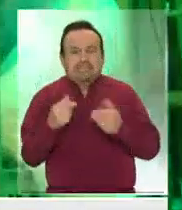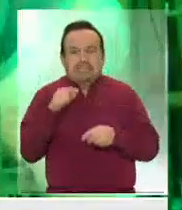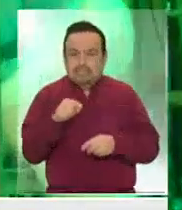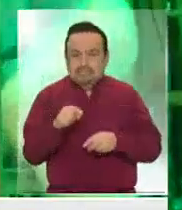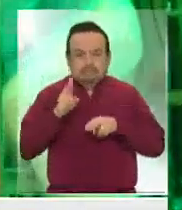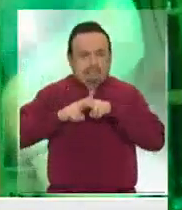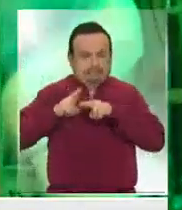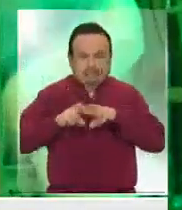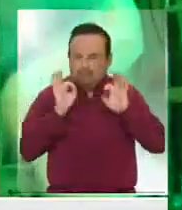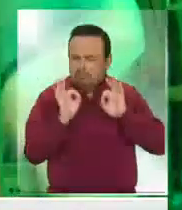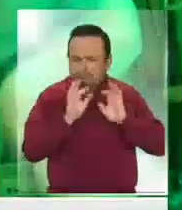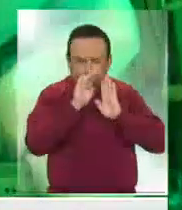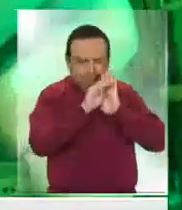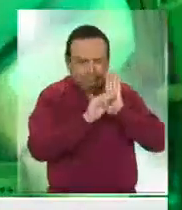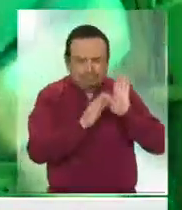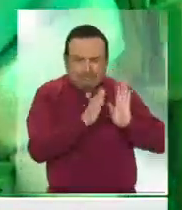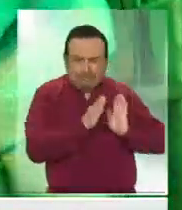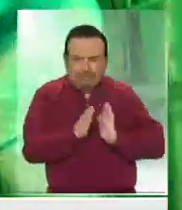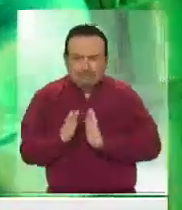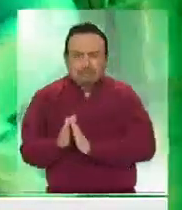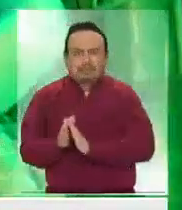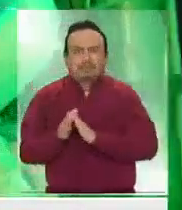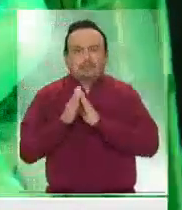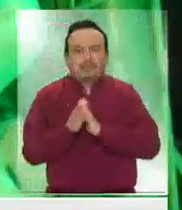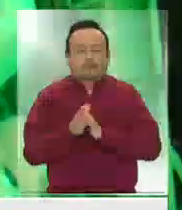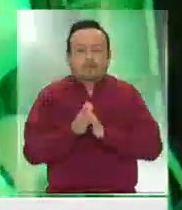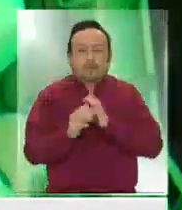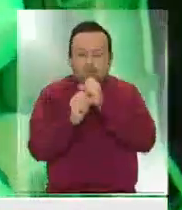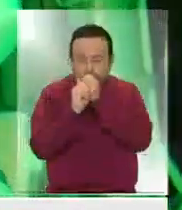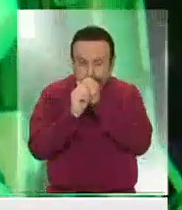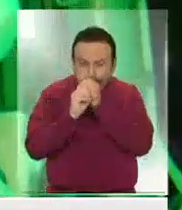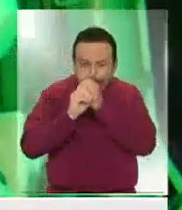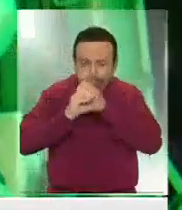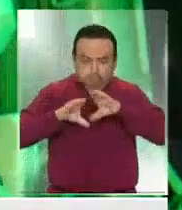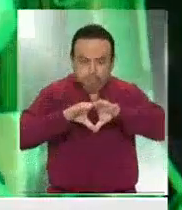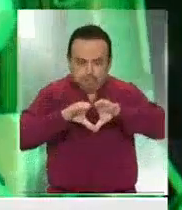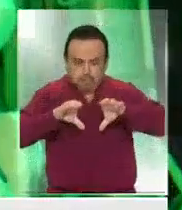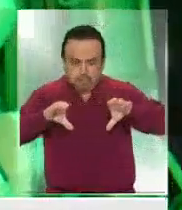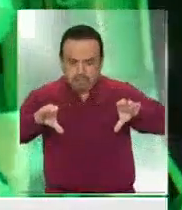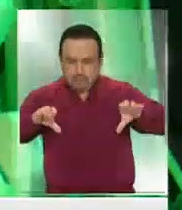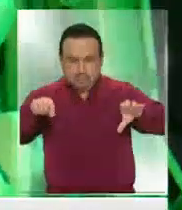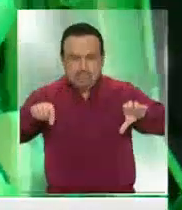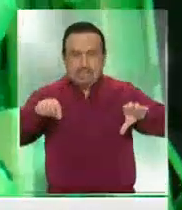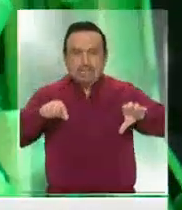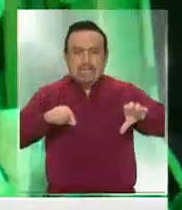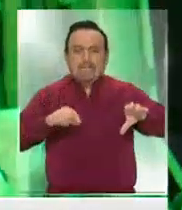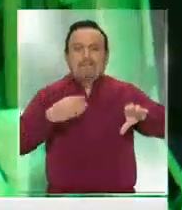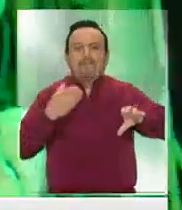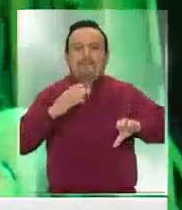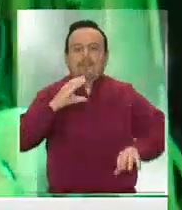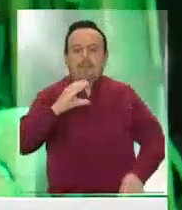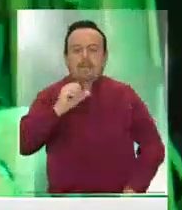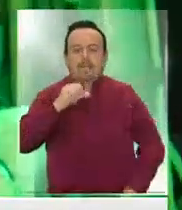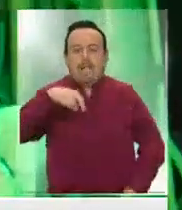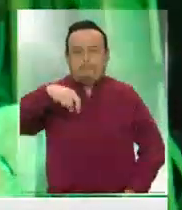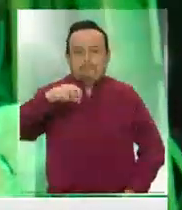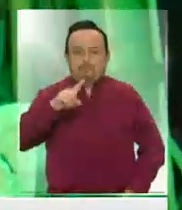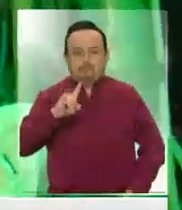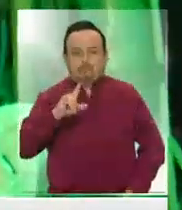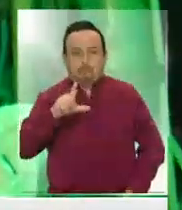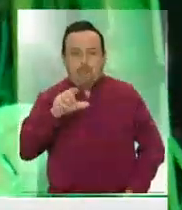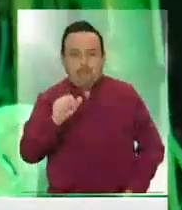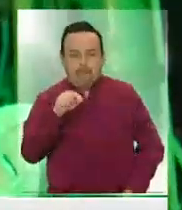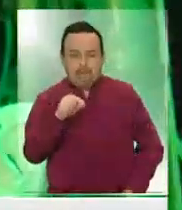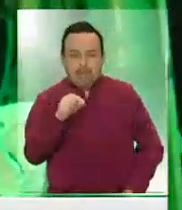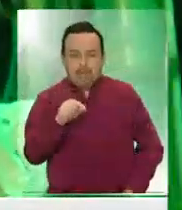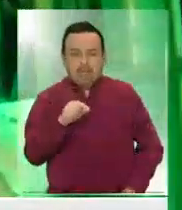que se utiliza este tipo de cápsula que cuenta con todas las medidas de seguridad para poder así, en caso de necesitar